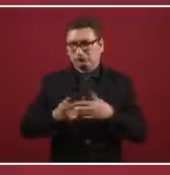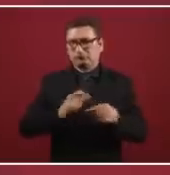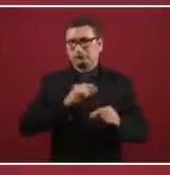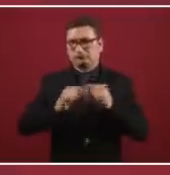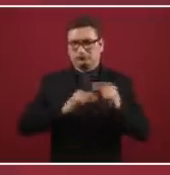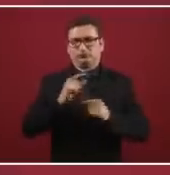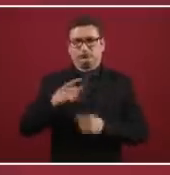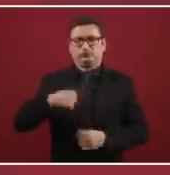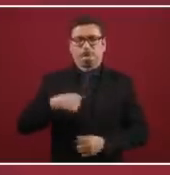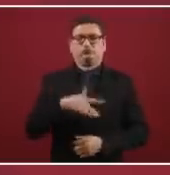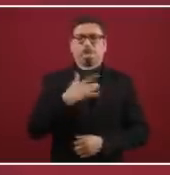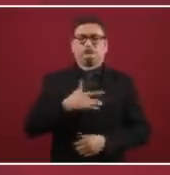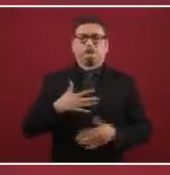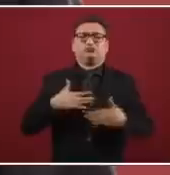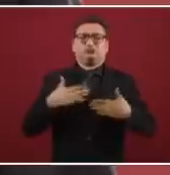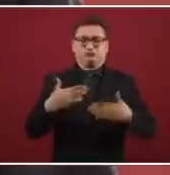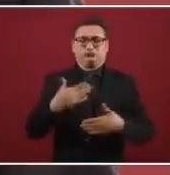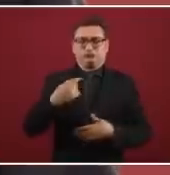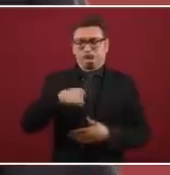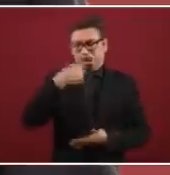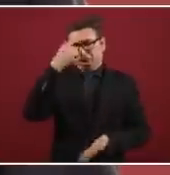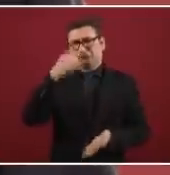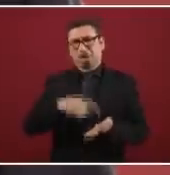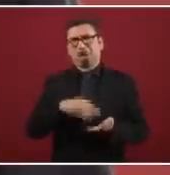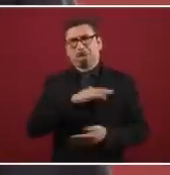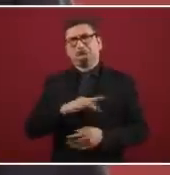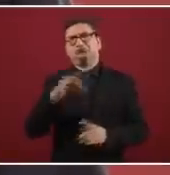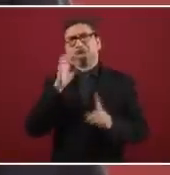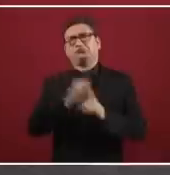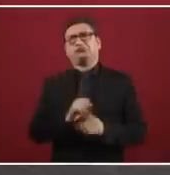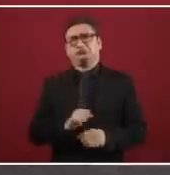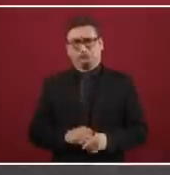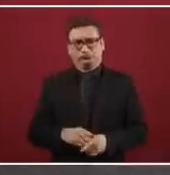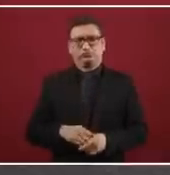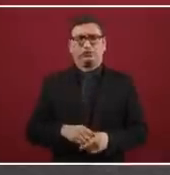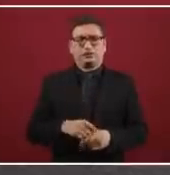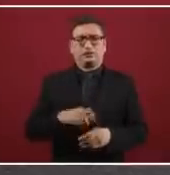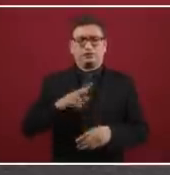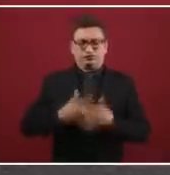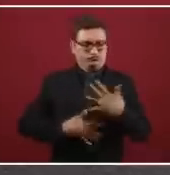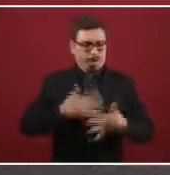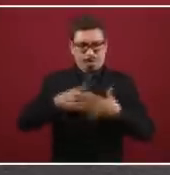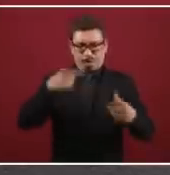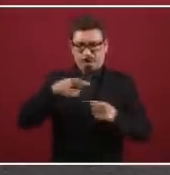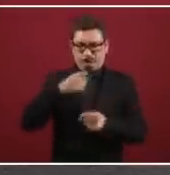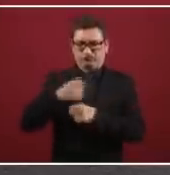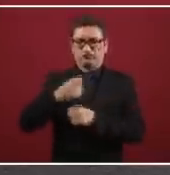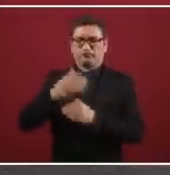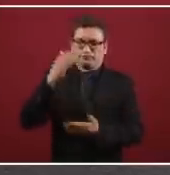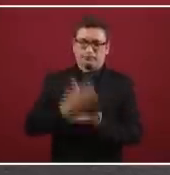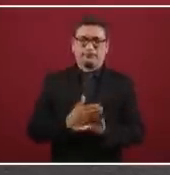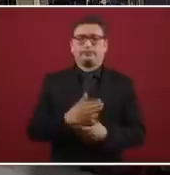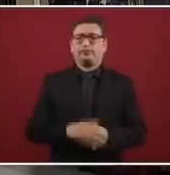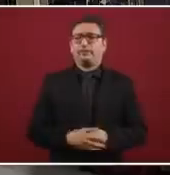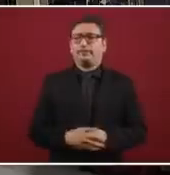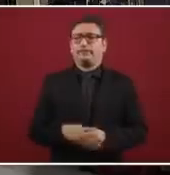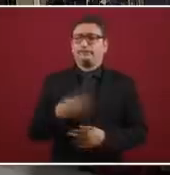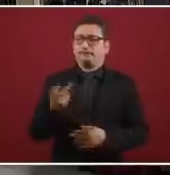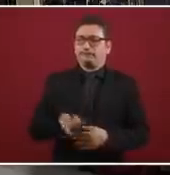estoy confiado, creo que vamos a lograr detener la violencia en el país. Presidente,